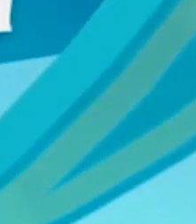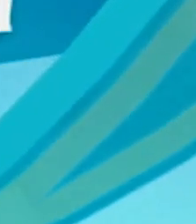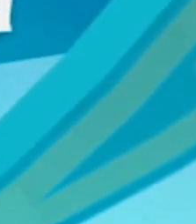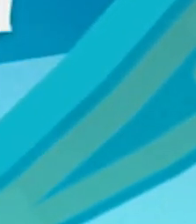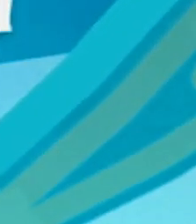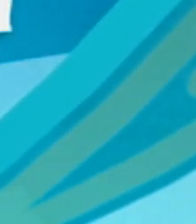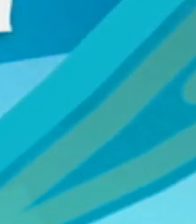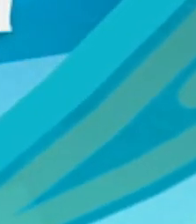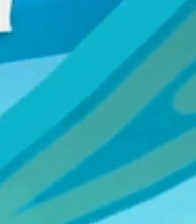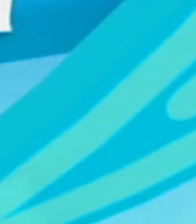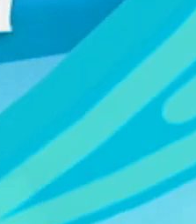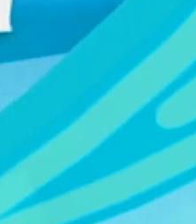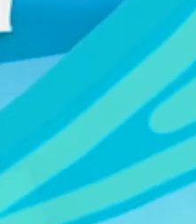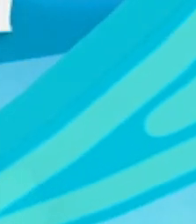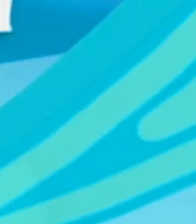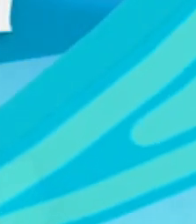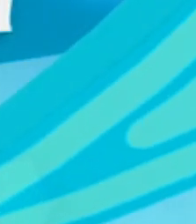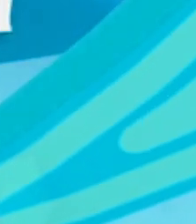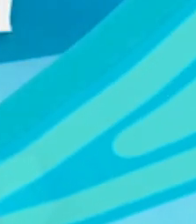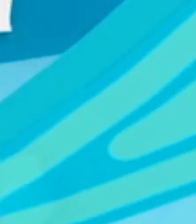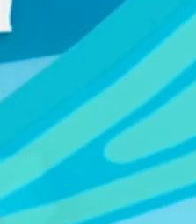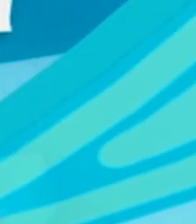Ernesto Rivera.